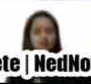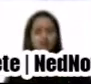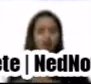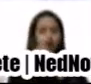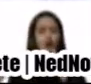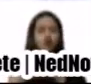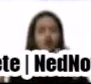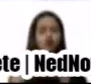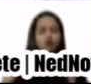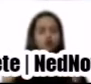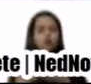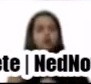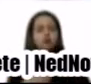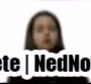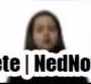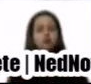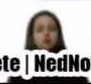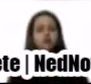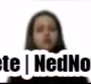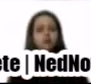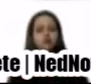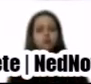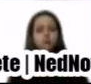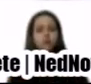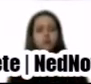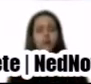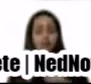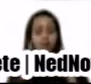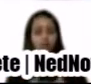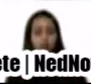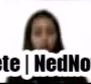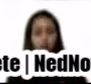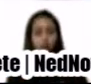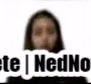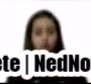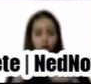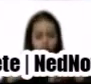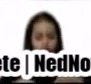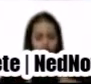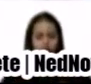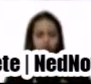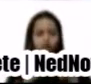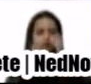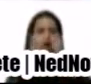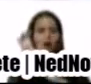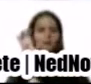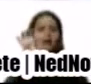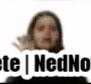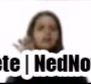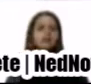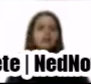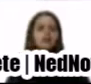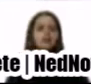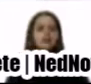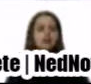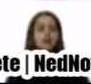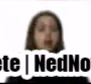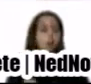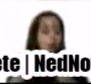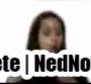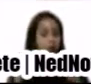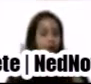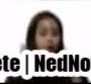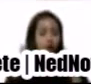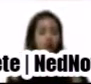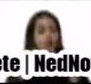La dictadura, el régimen bolivariano, que definitivamente ha llevado al país a un precipicio absoluto,